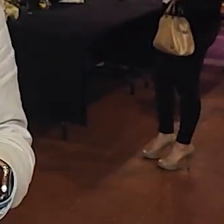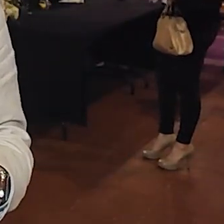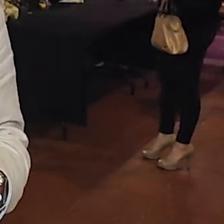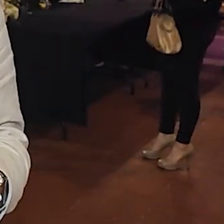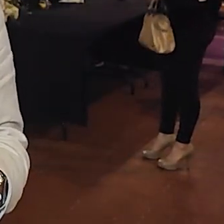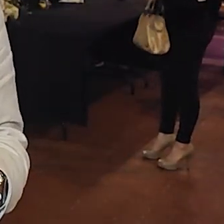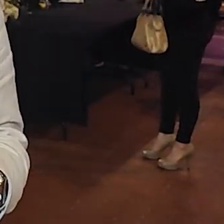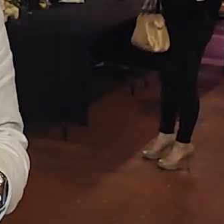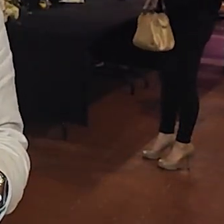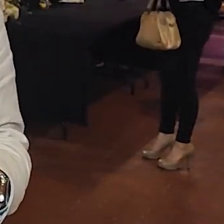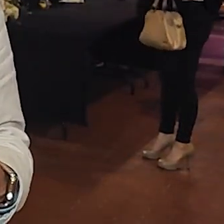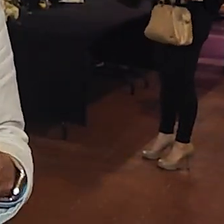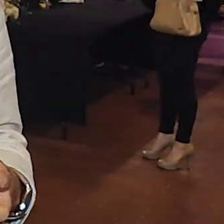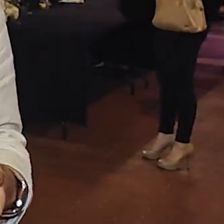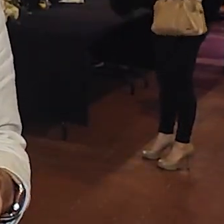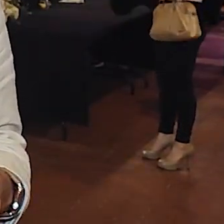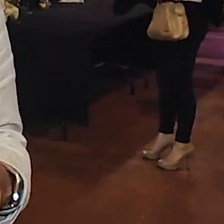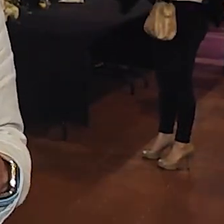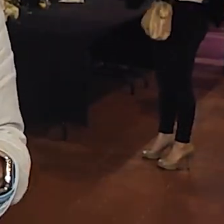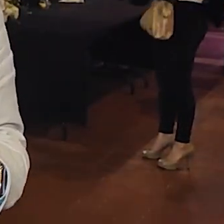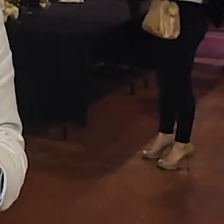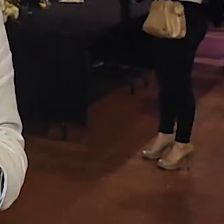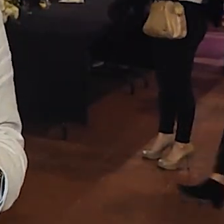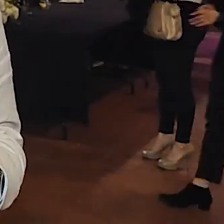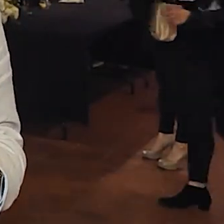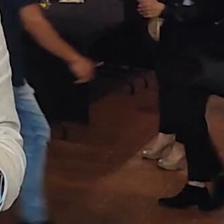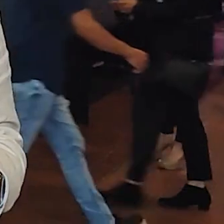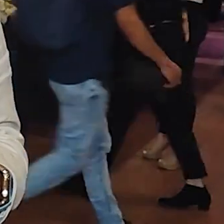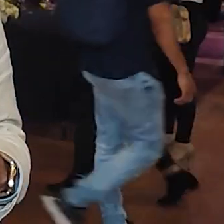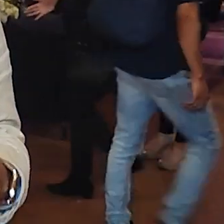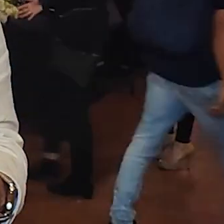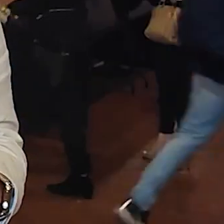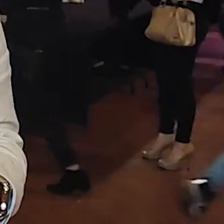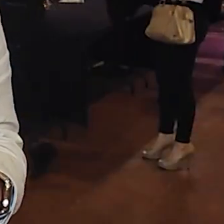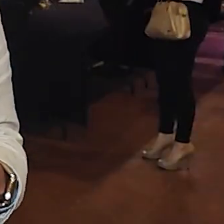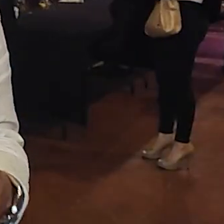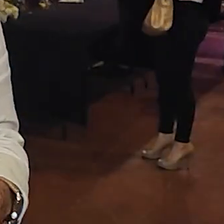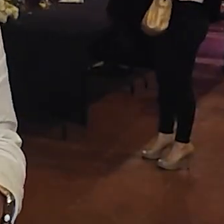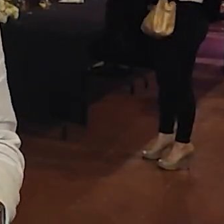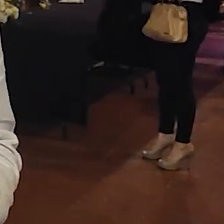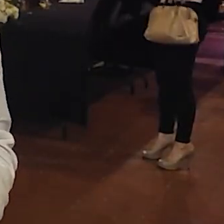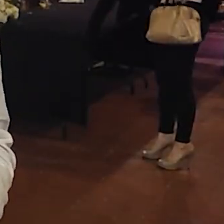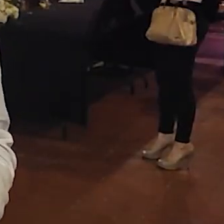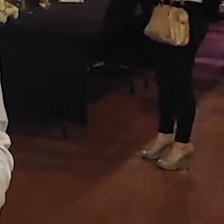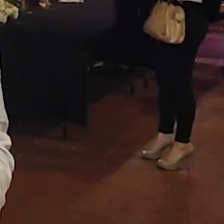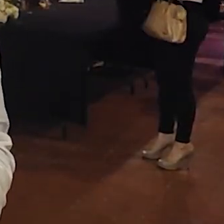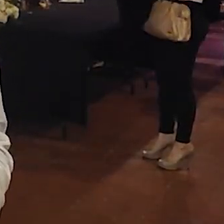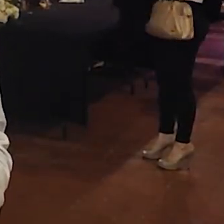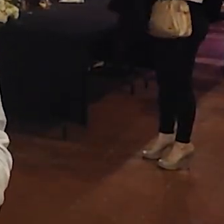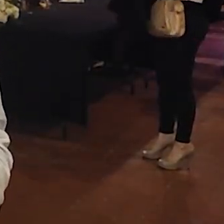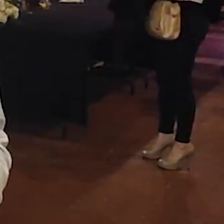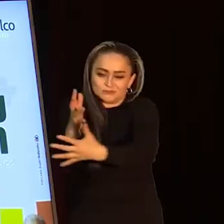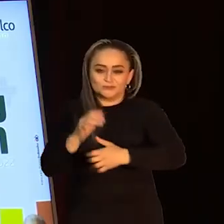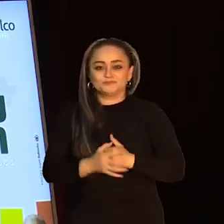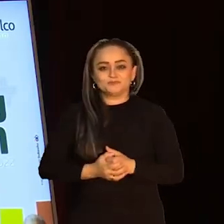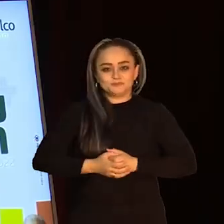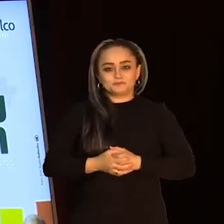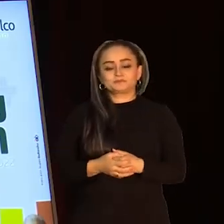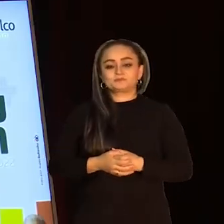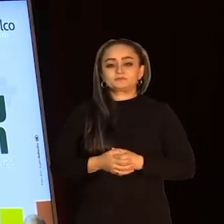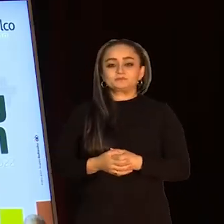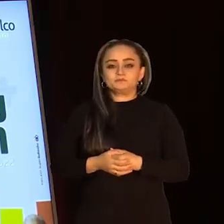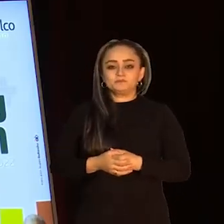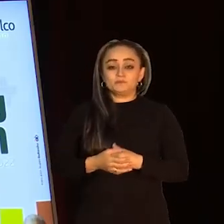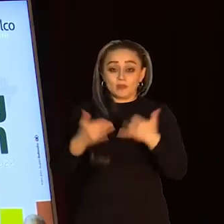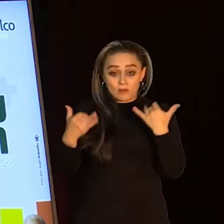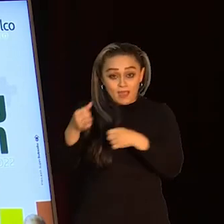mano con la gobernación, especialmente en temas de inclusión, bienestar y desarrollo de las regiones.